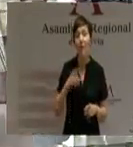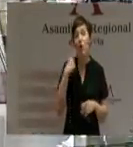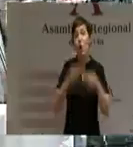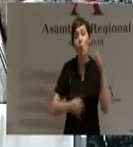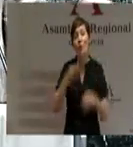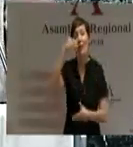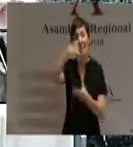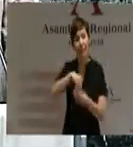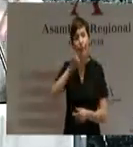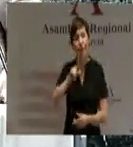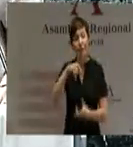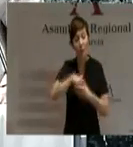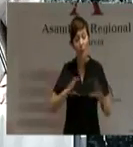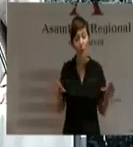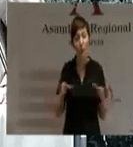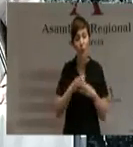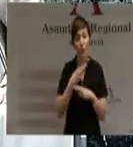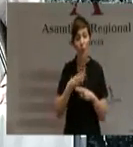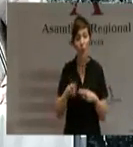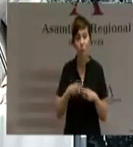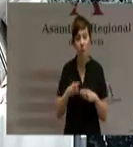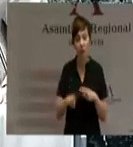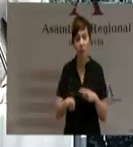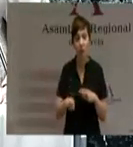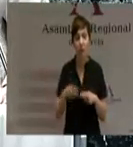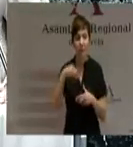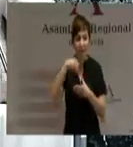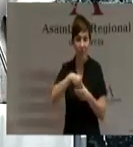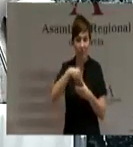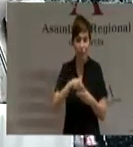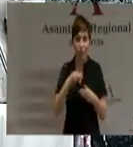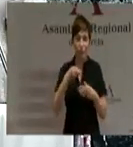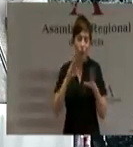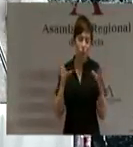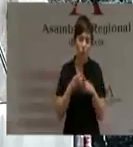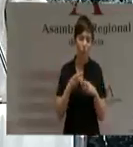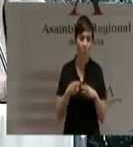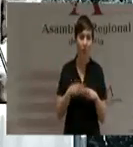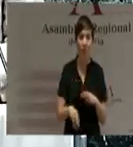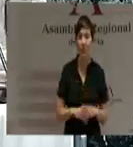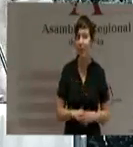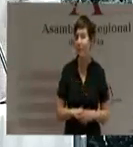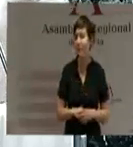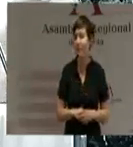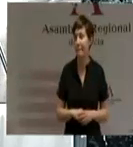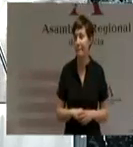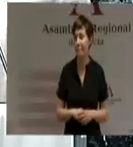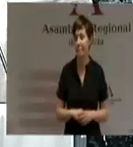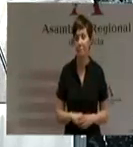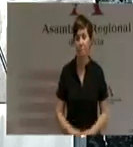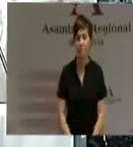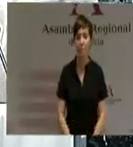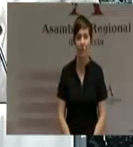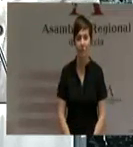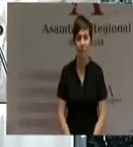judicial, pero no hay presunción de inocencia en el ámbito político. Señora García Retegui, un momento. Señorías, guarden silencio. Señora